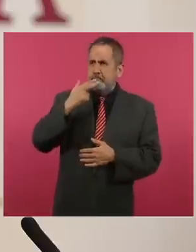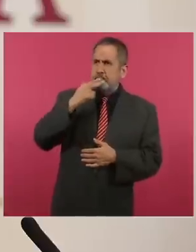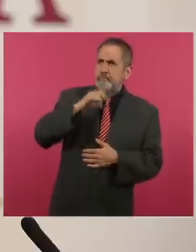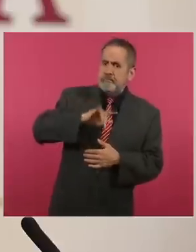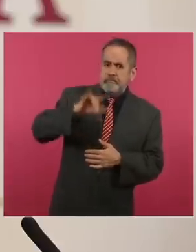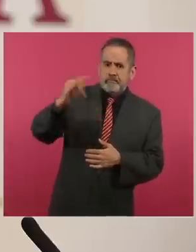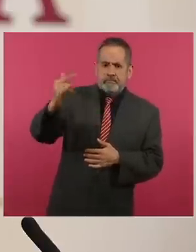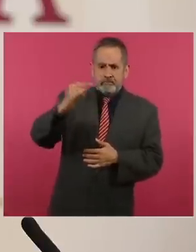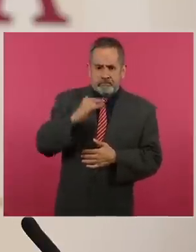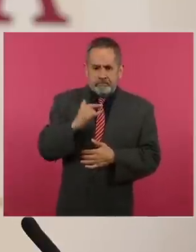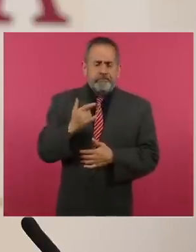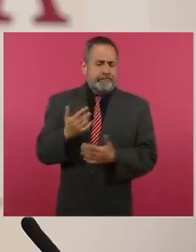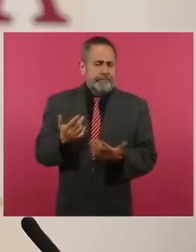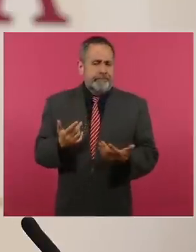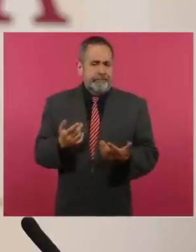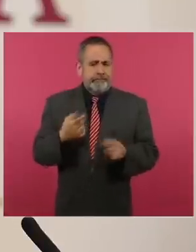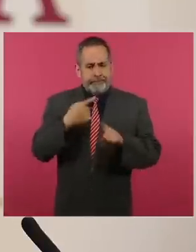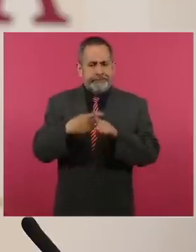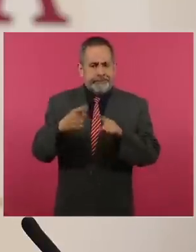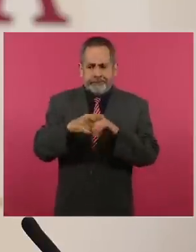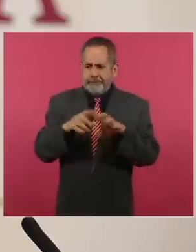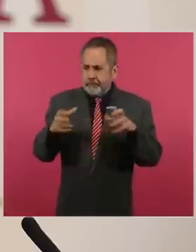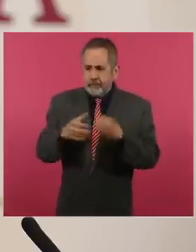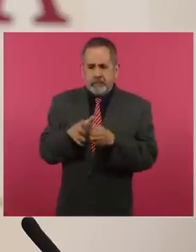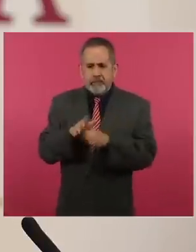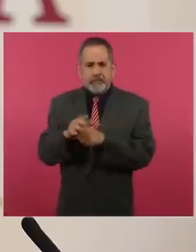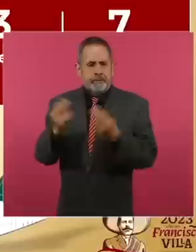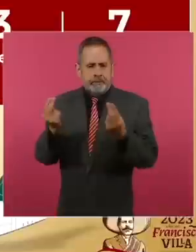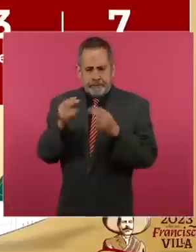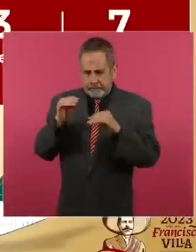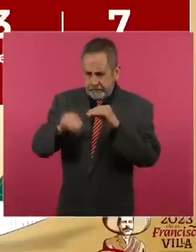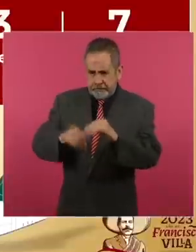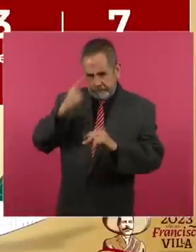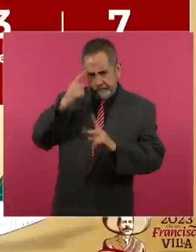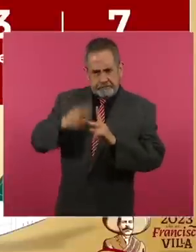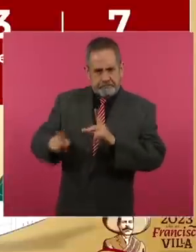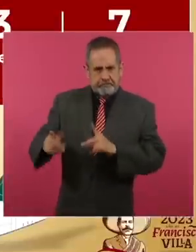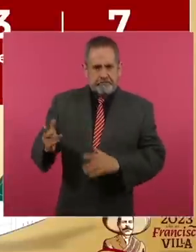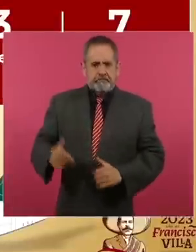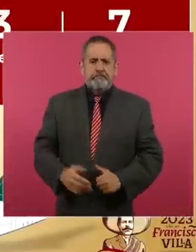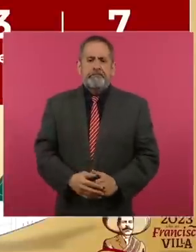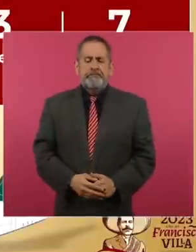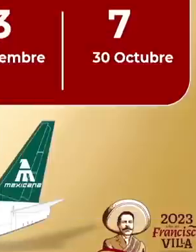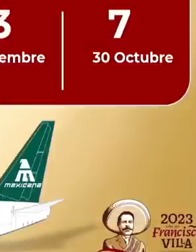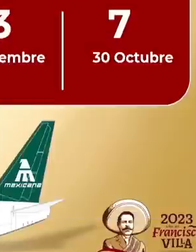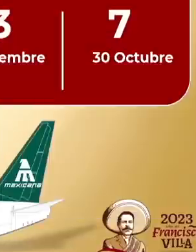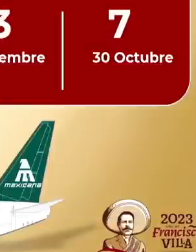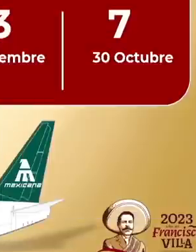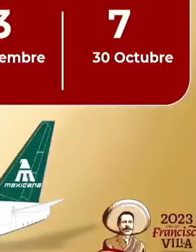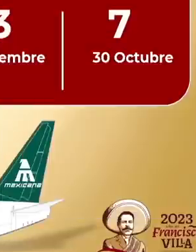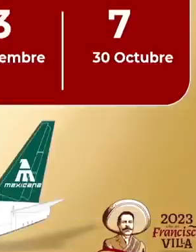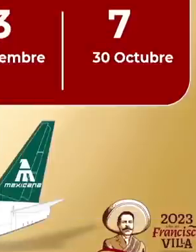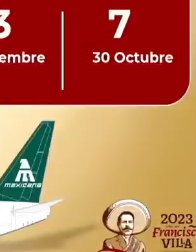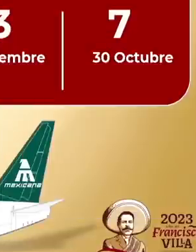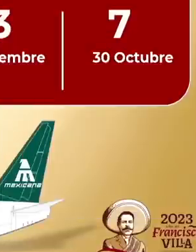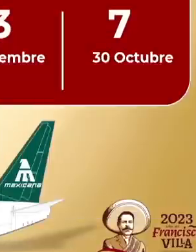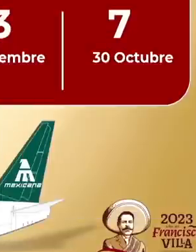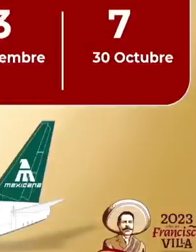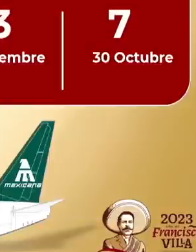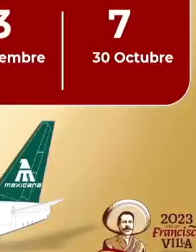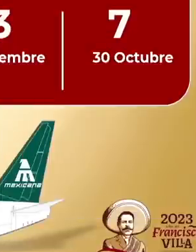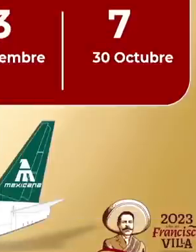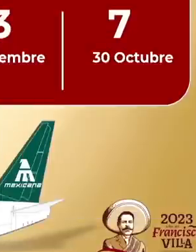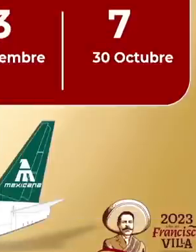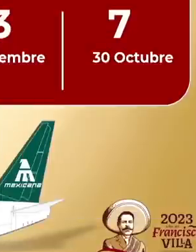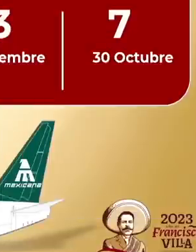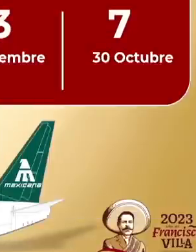la implementación de los elementos necesarios para el inicio de operaciones. En relación con la flota aérea,